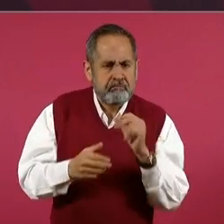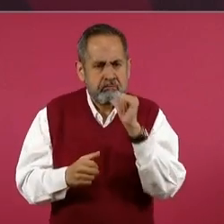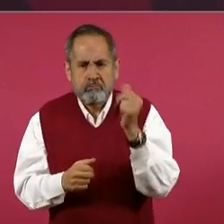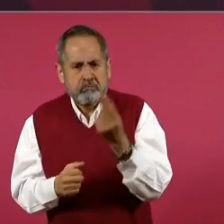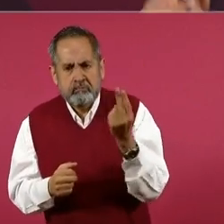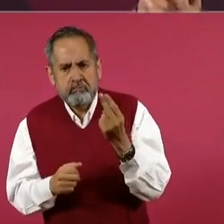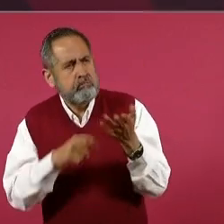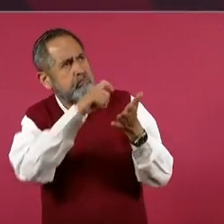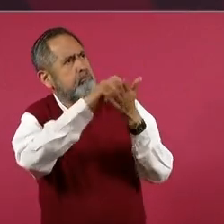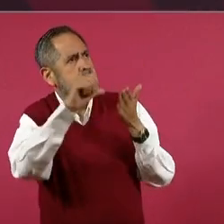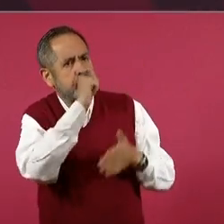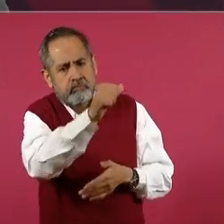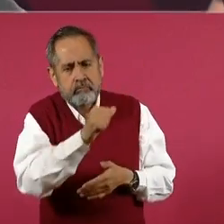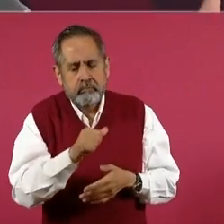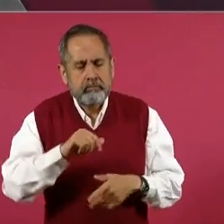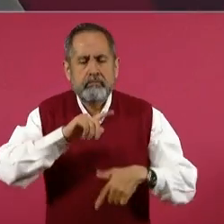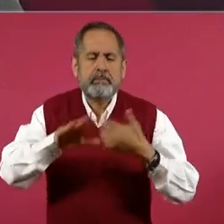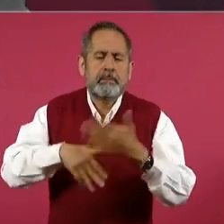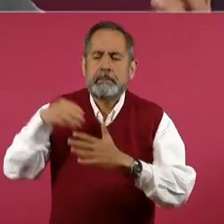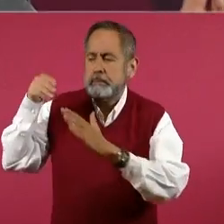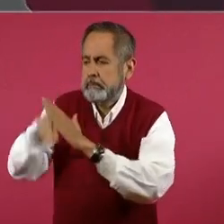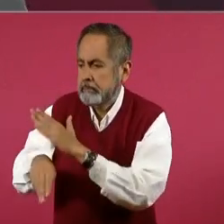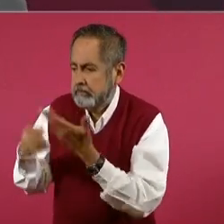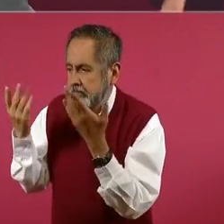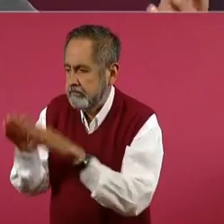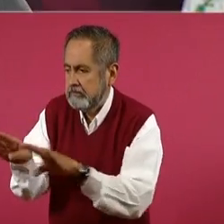porque esto significa